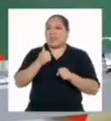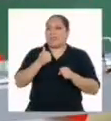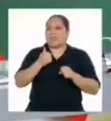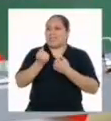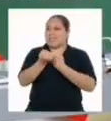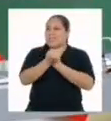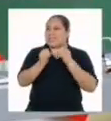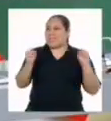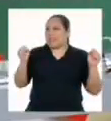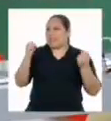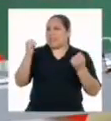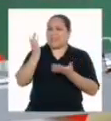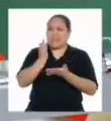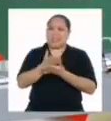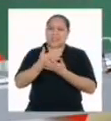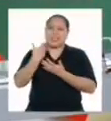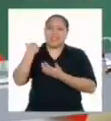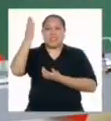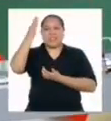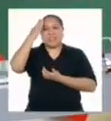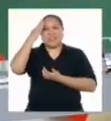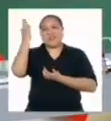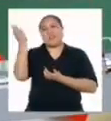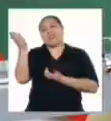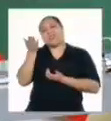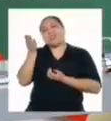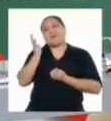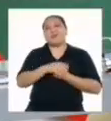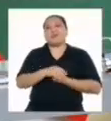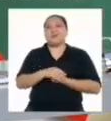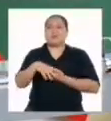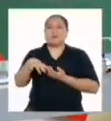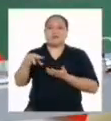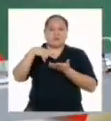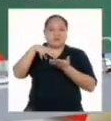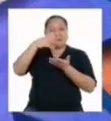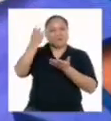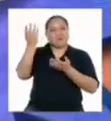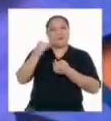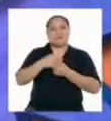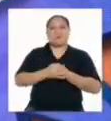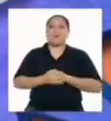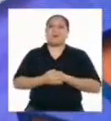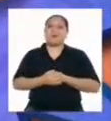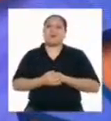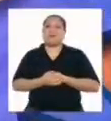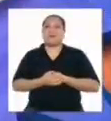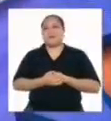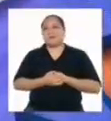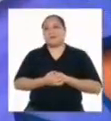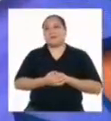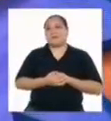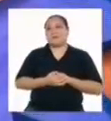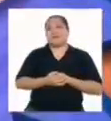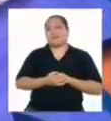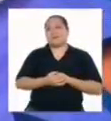castigo. ¿Ya sabes cuál? ¡Adelante, director! ¡Suelta la pista!